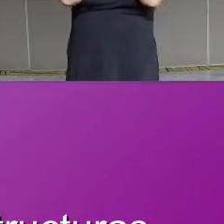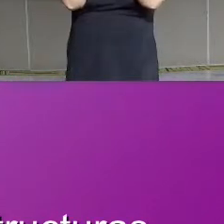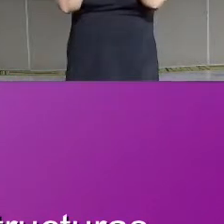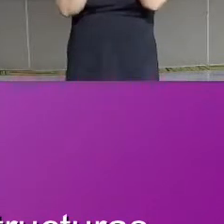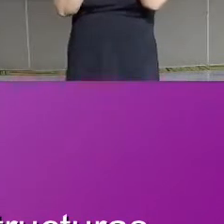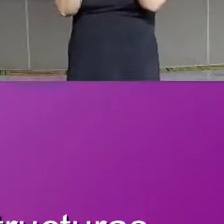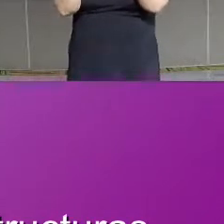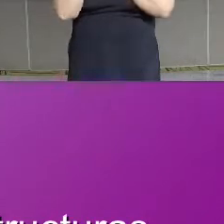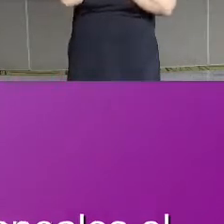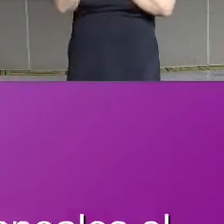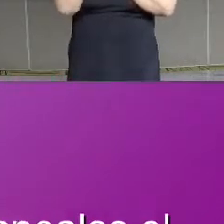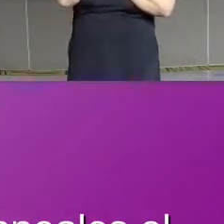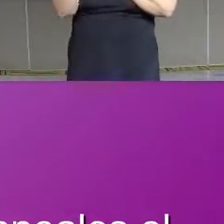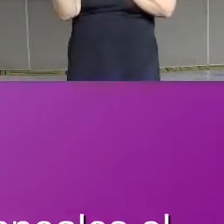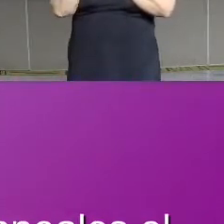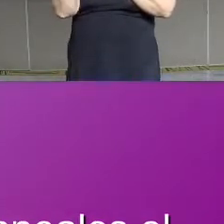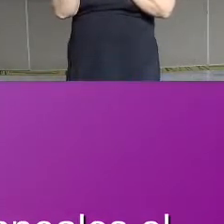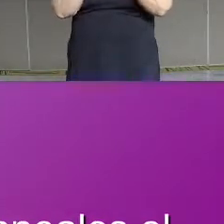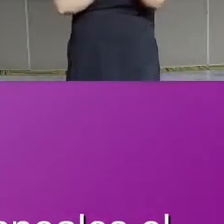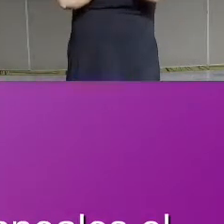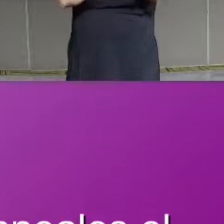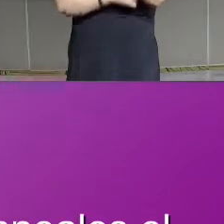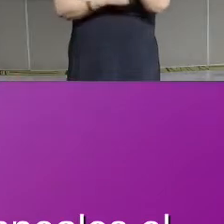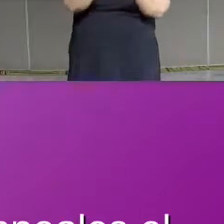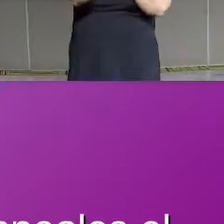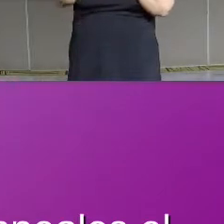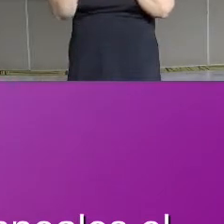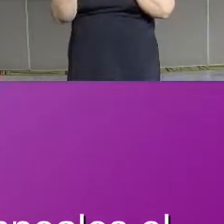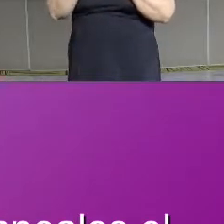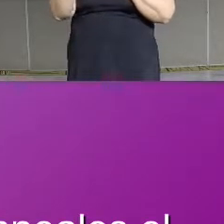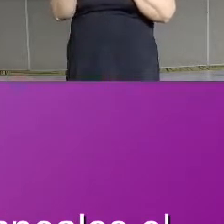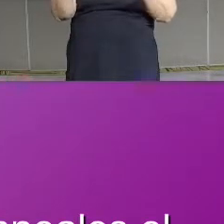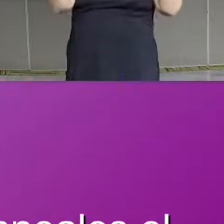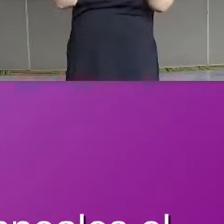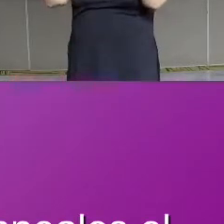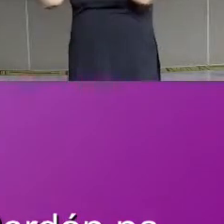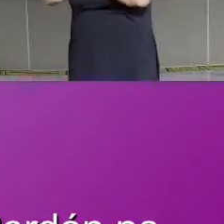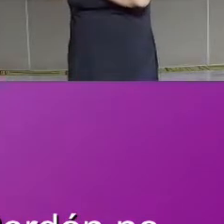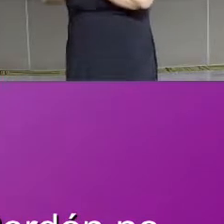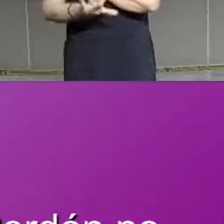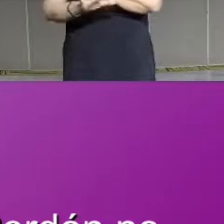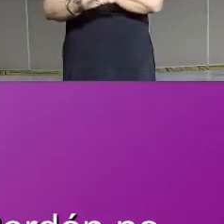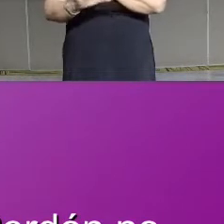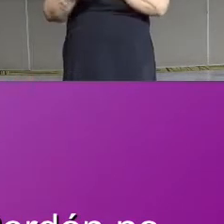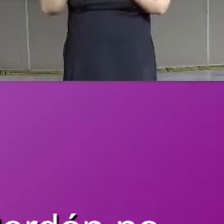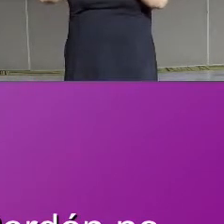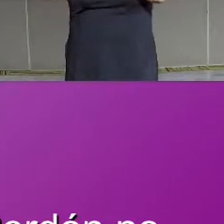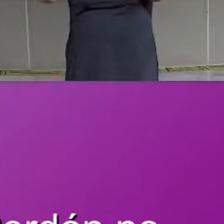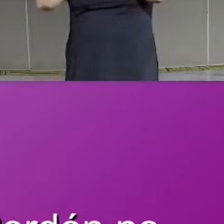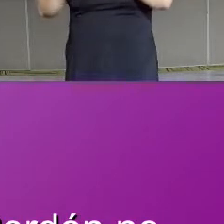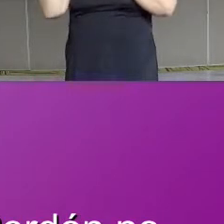craneanos actúan, qué cada músculo, sino en los grandes grupos, porque si no podemos estar todo el día porque es anatomía